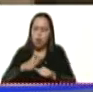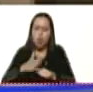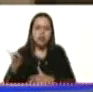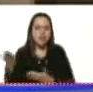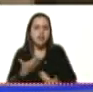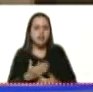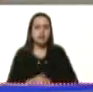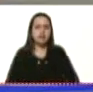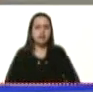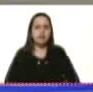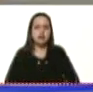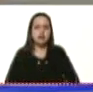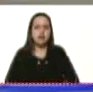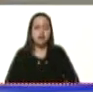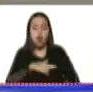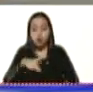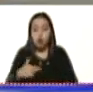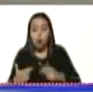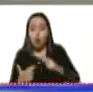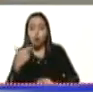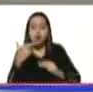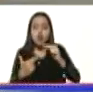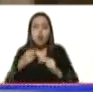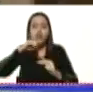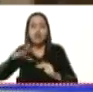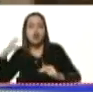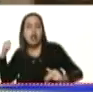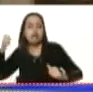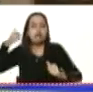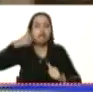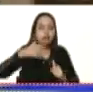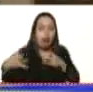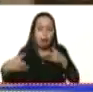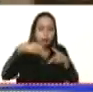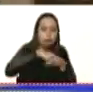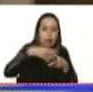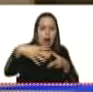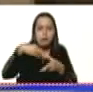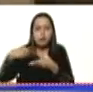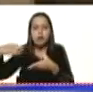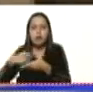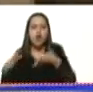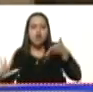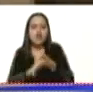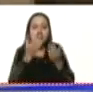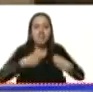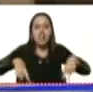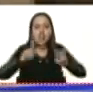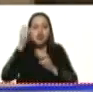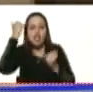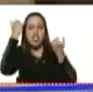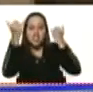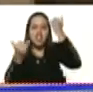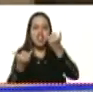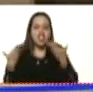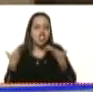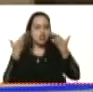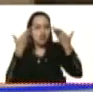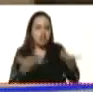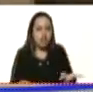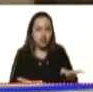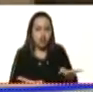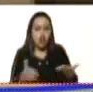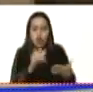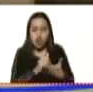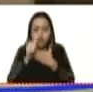Somos un constructo de luchas históricas, somos una acumulación de los valores y las ideas que nos dejaron